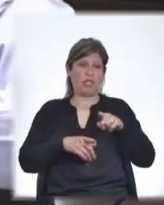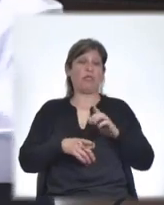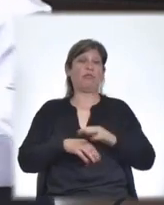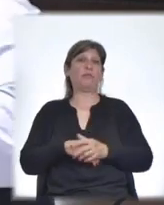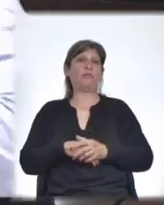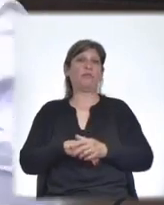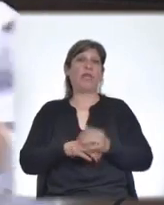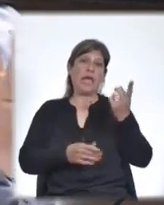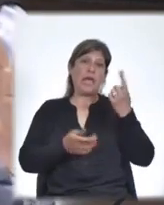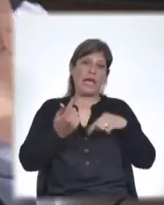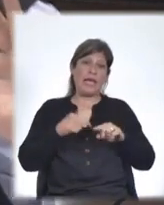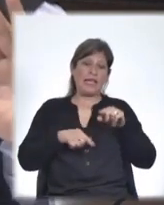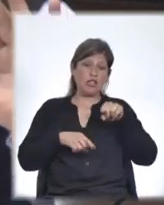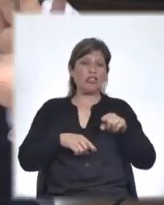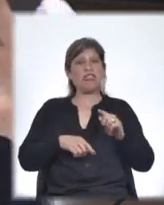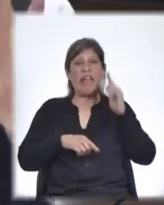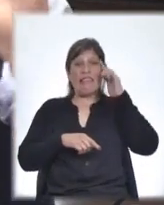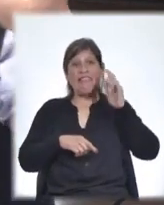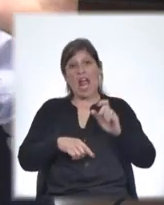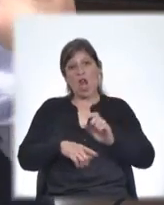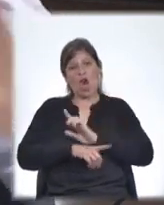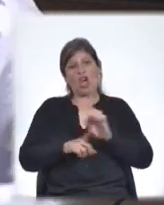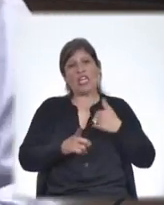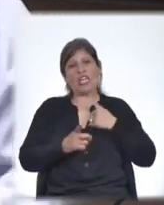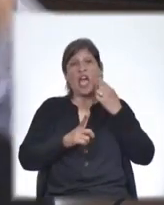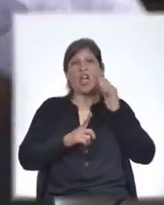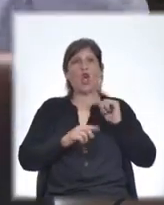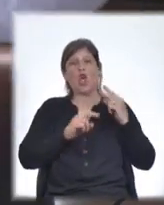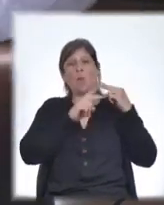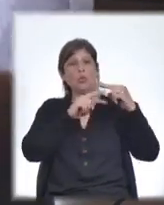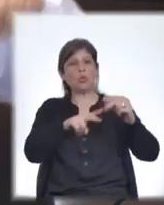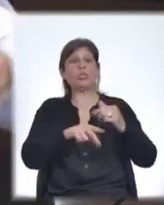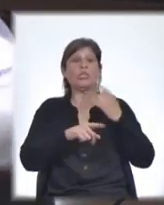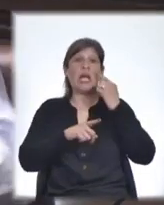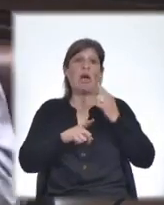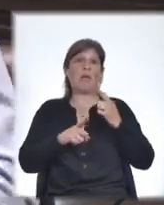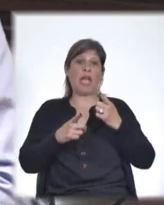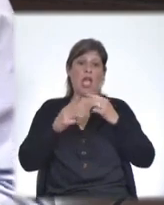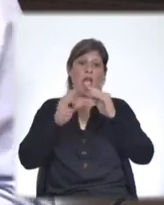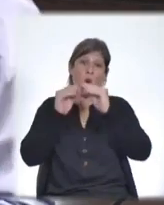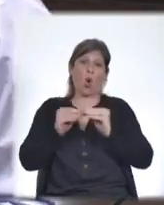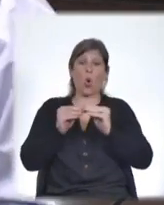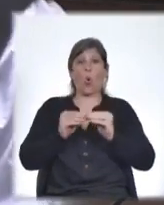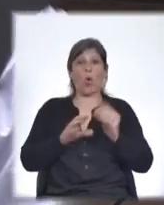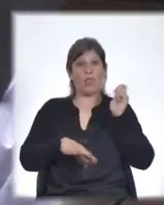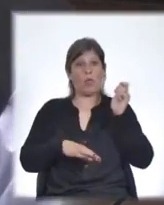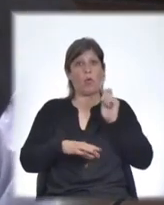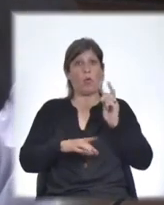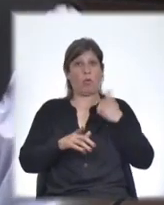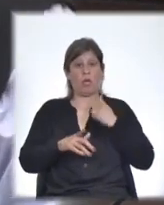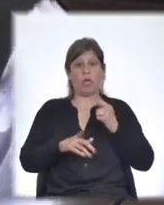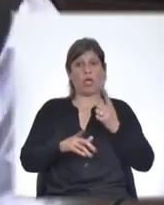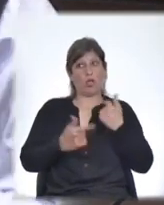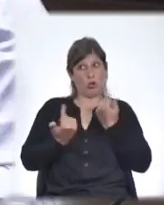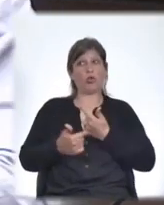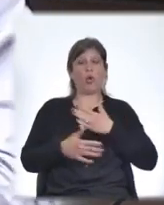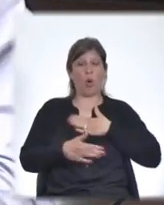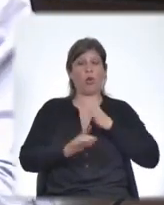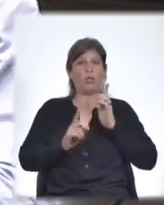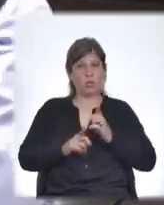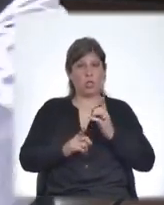Por tanto, en esta lógica no se trata de hacer sustentables las cuentas públicas que nosotros compartimos. Claro que hay que hacer sustentables las cuentas